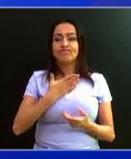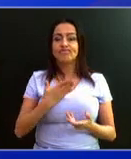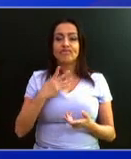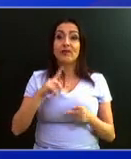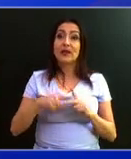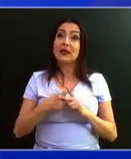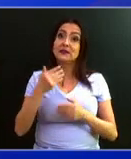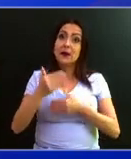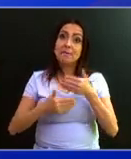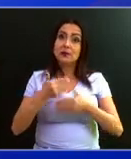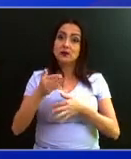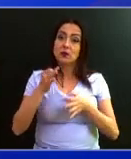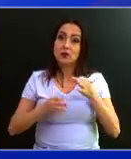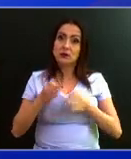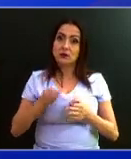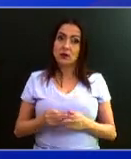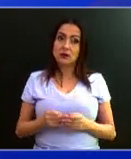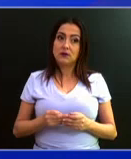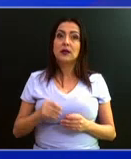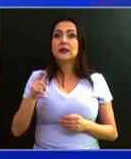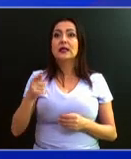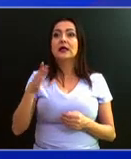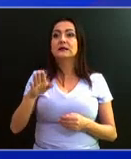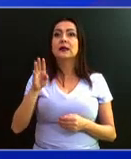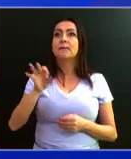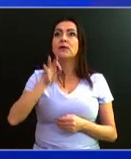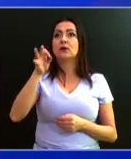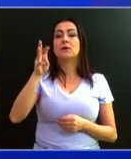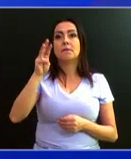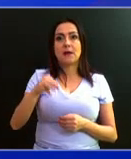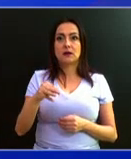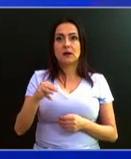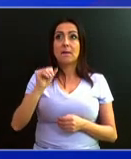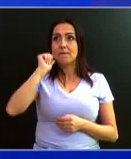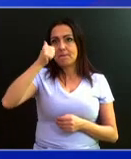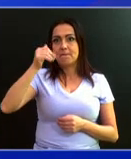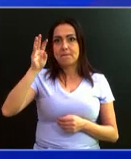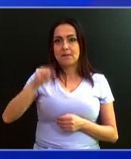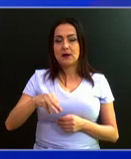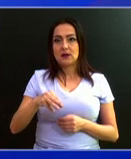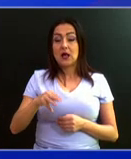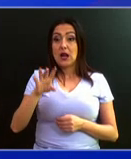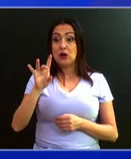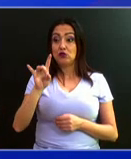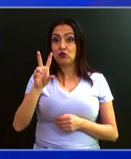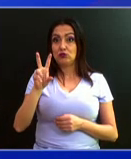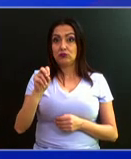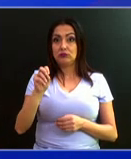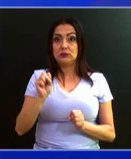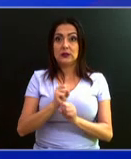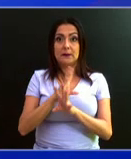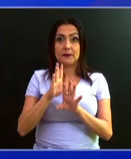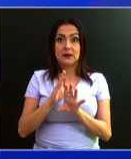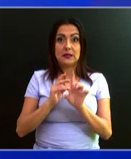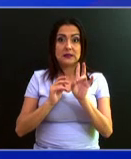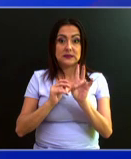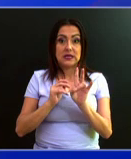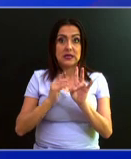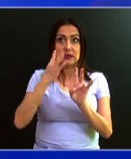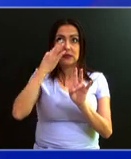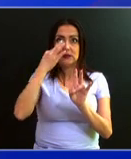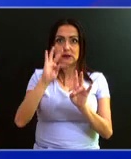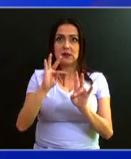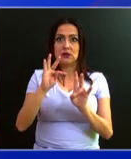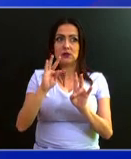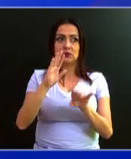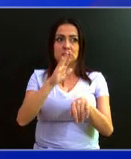inicia este proceso judicial a partir de este próximo martes o de mañana martes a las 8:30 de la mañana. 7 testigos